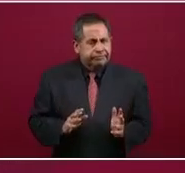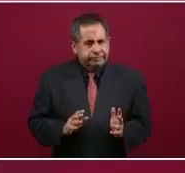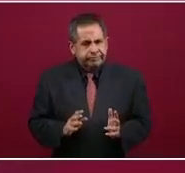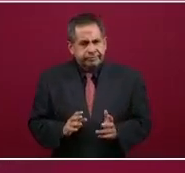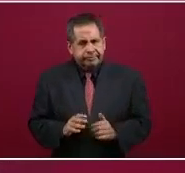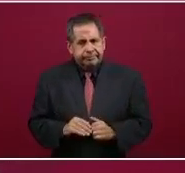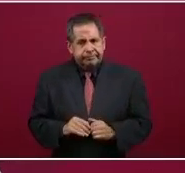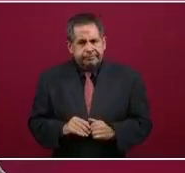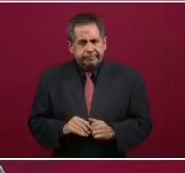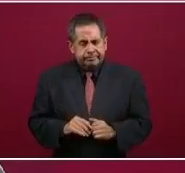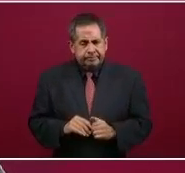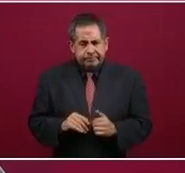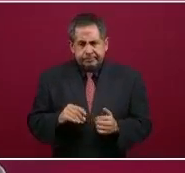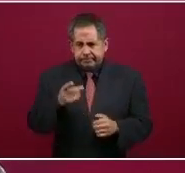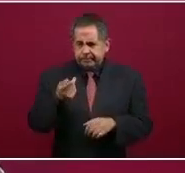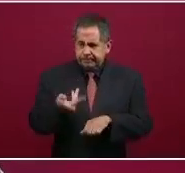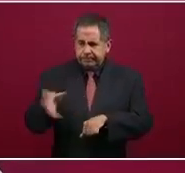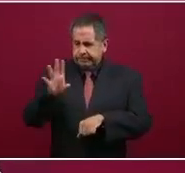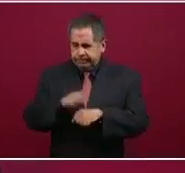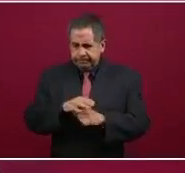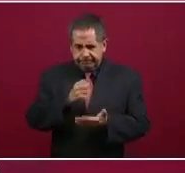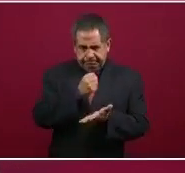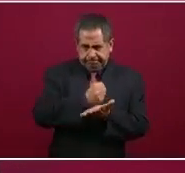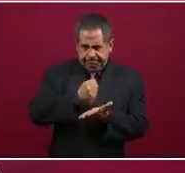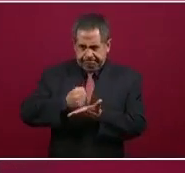en que se encuentran los permisos